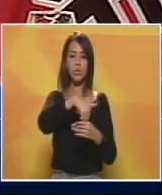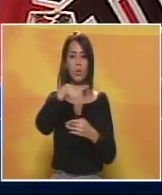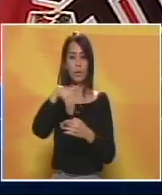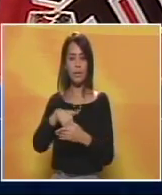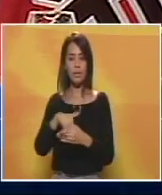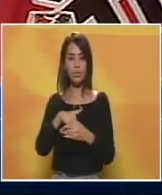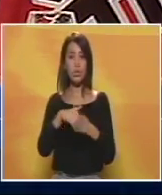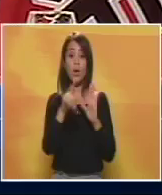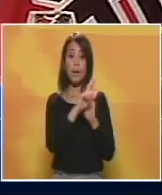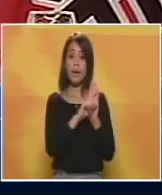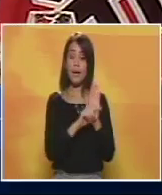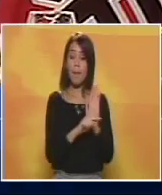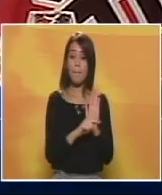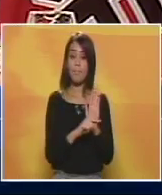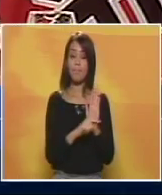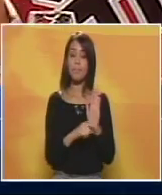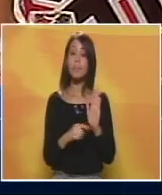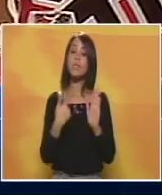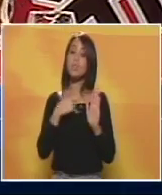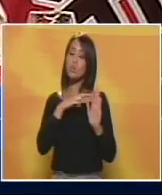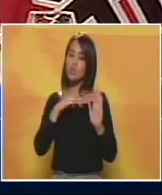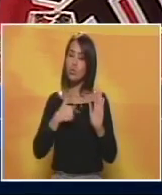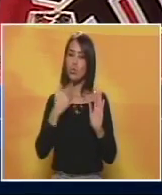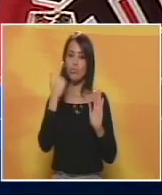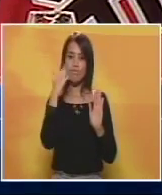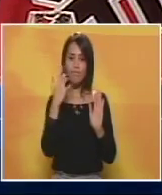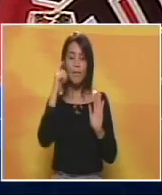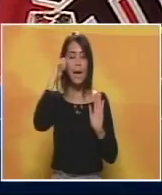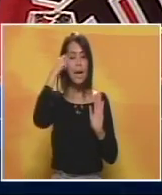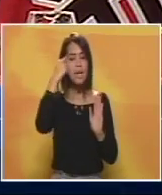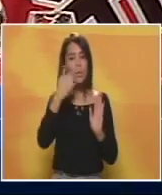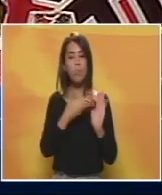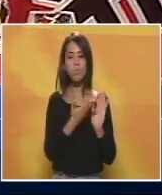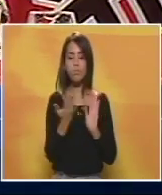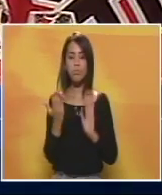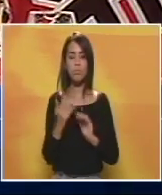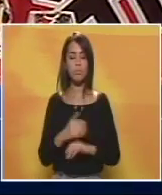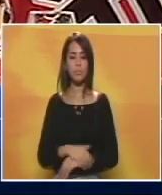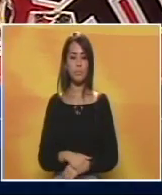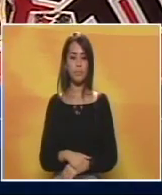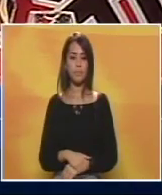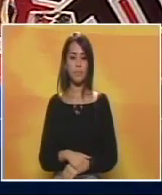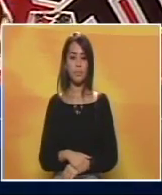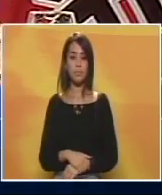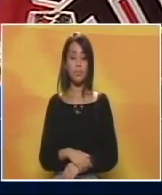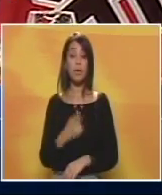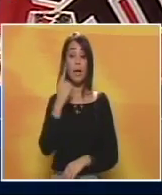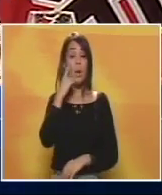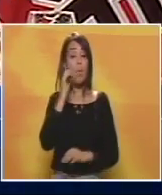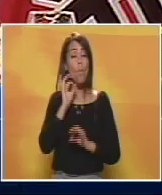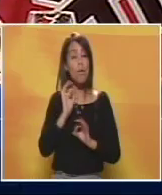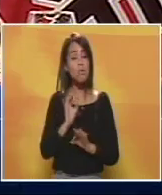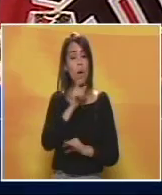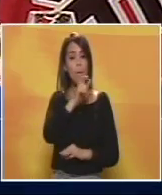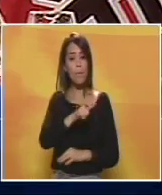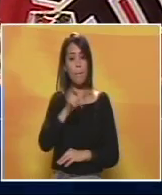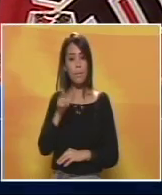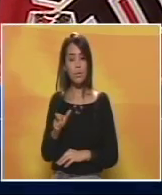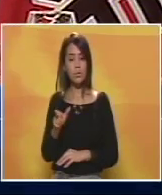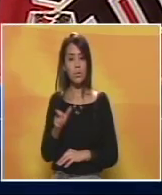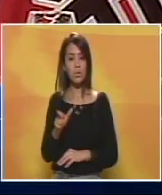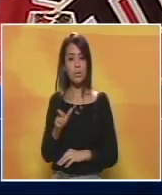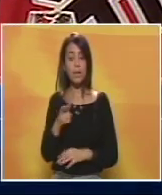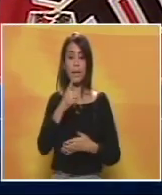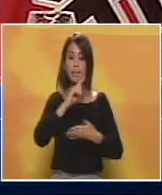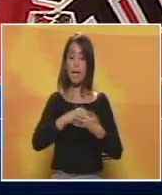electorales, en el reglamento, y que nosotros estamos recordando para que tengan cuidado las personas que están